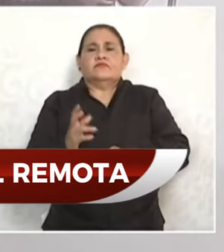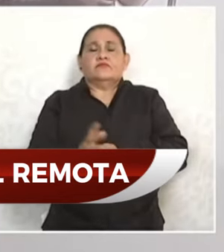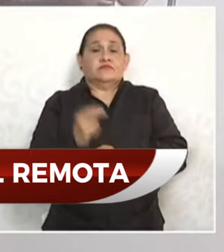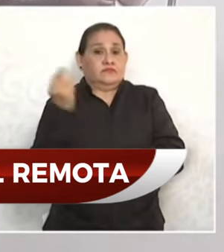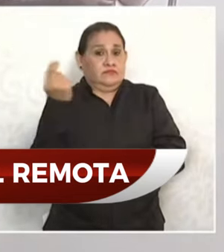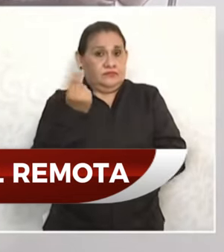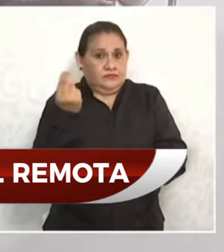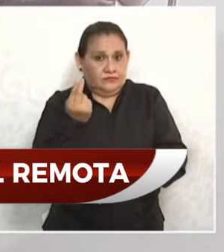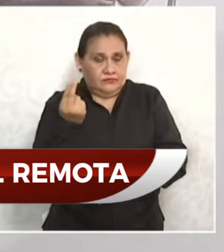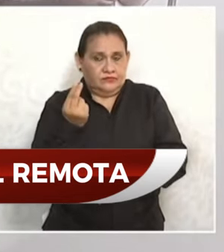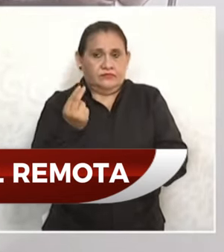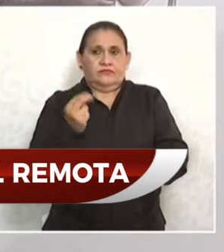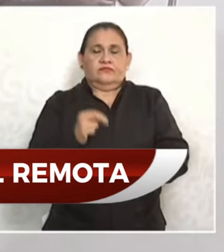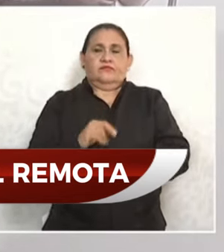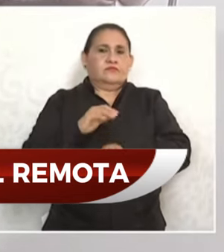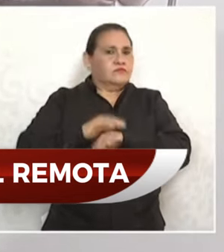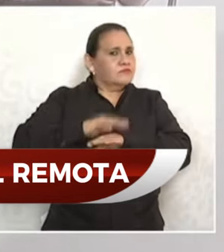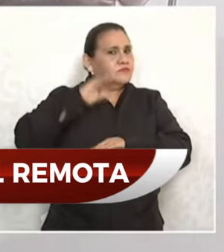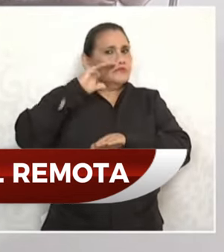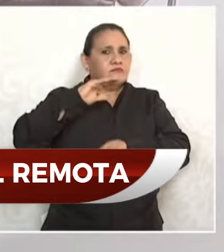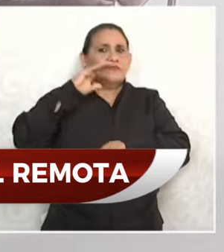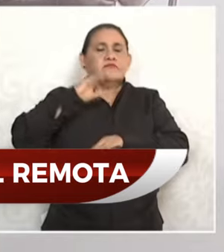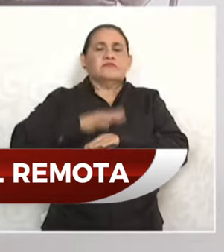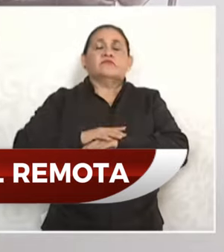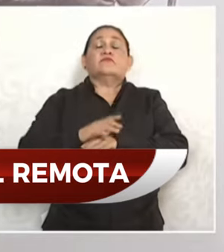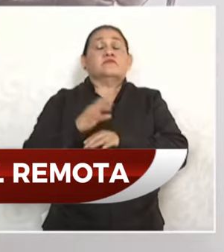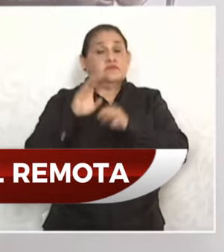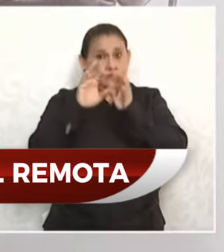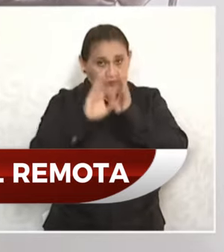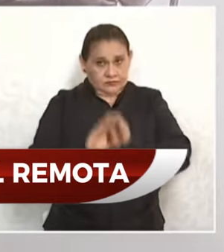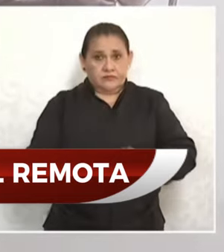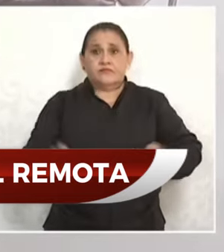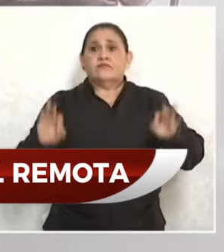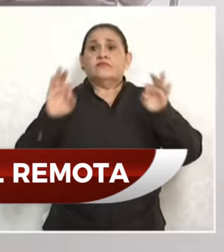requieren mayores capacidades. Esa es la importancia de este gran proyecto.